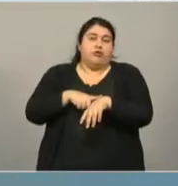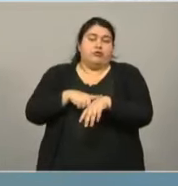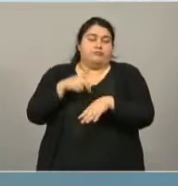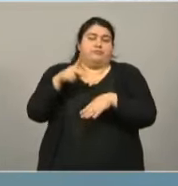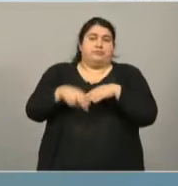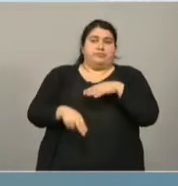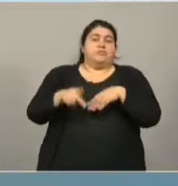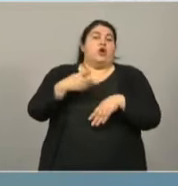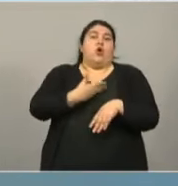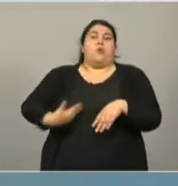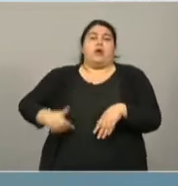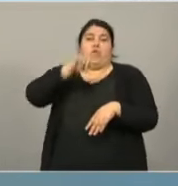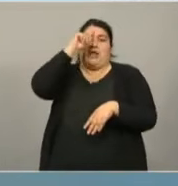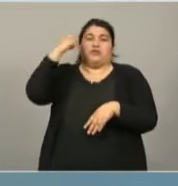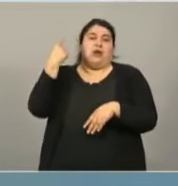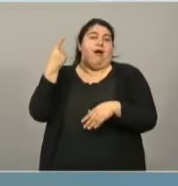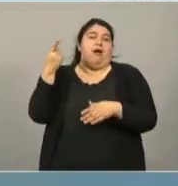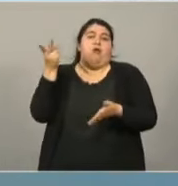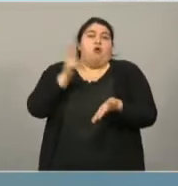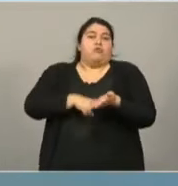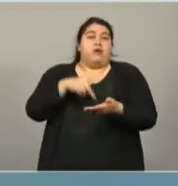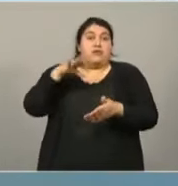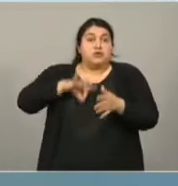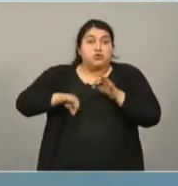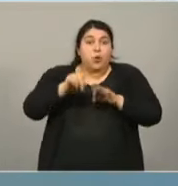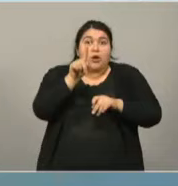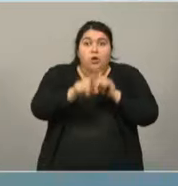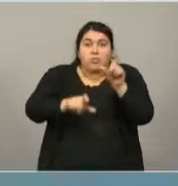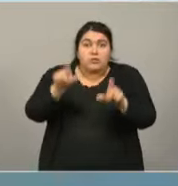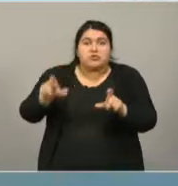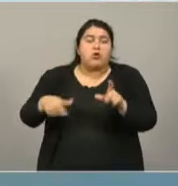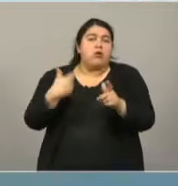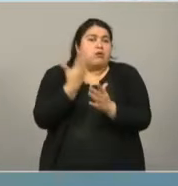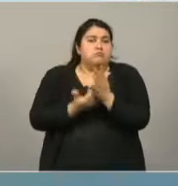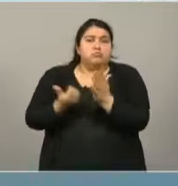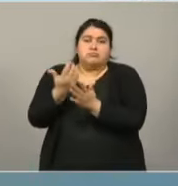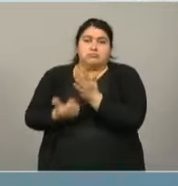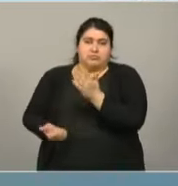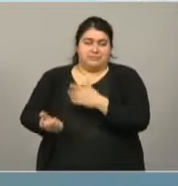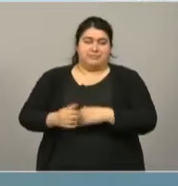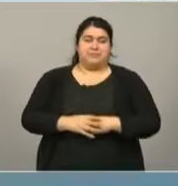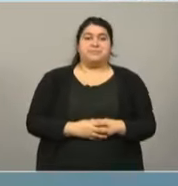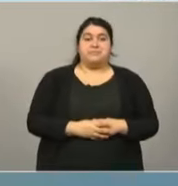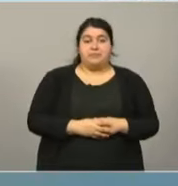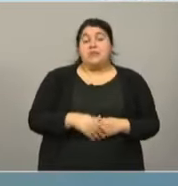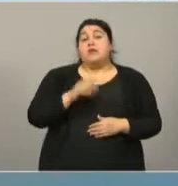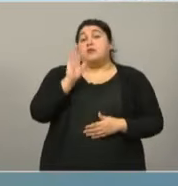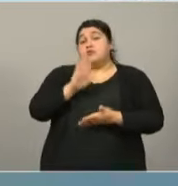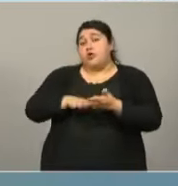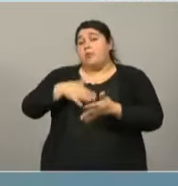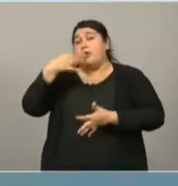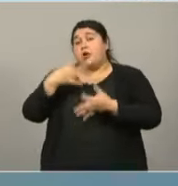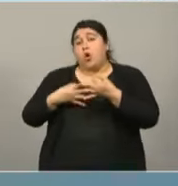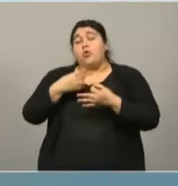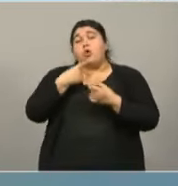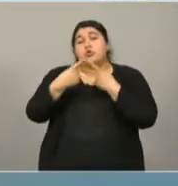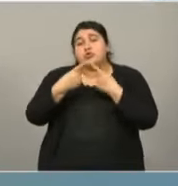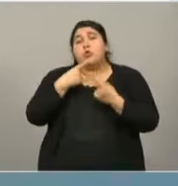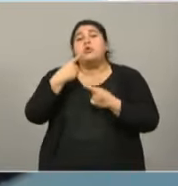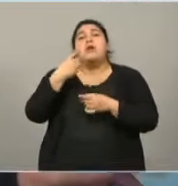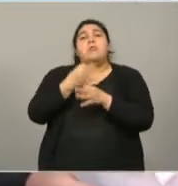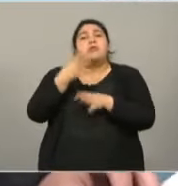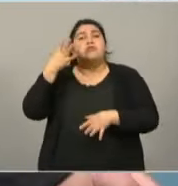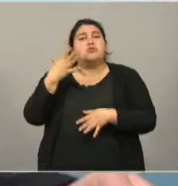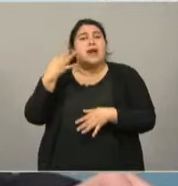la decisión del gobierno Nacional de volver a cobrarle ganancias a Los profesionales de la salud eh con respecto a la consulta con especialistas también 30 y